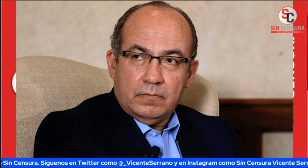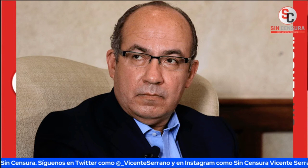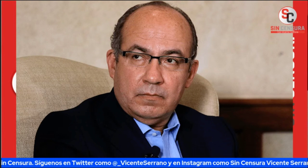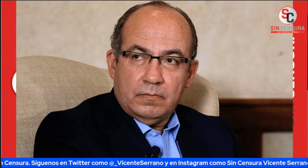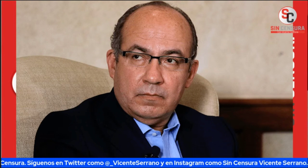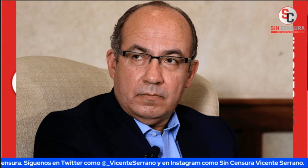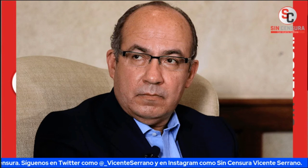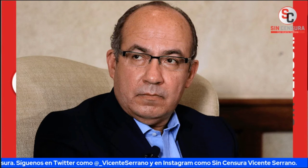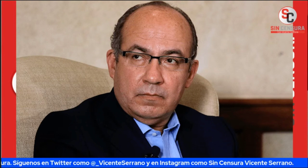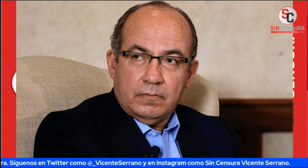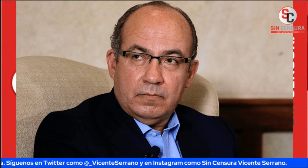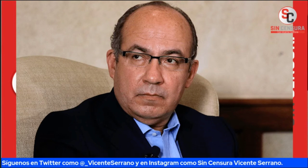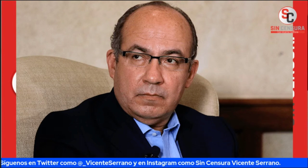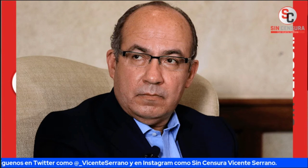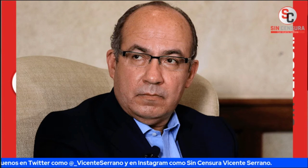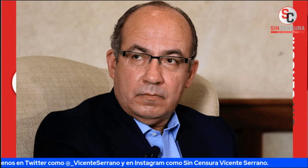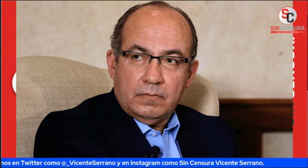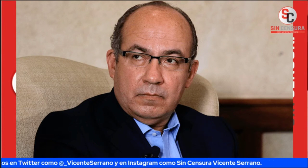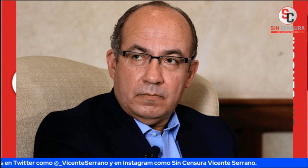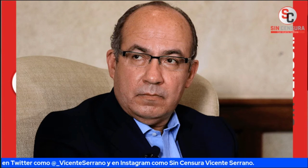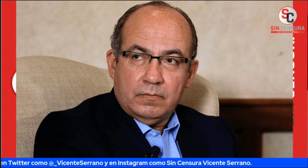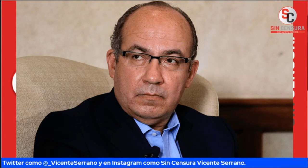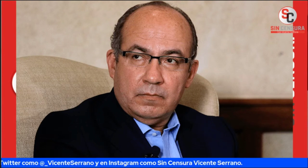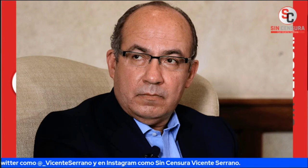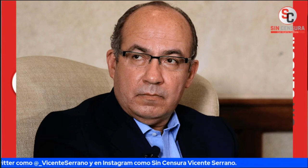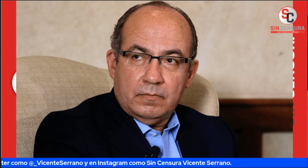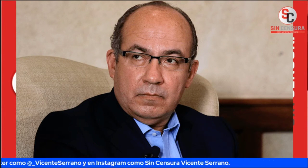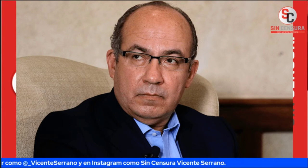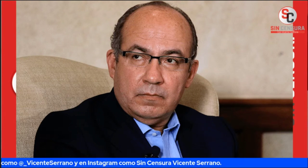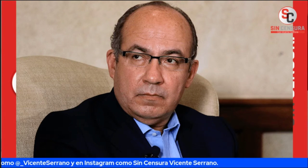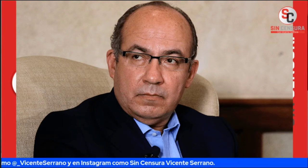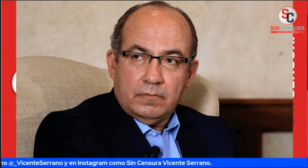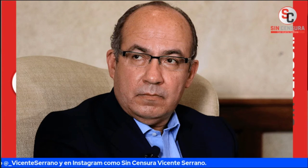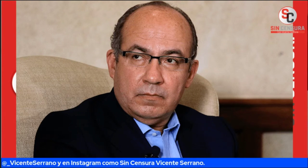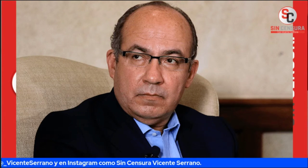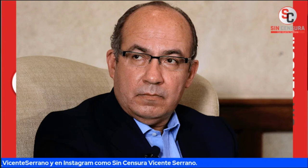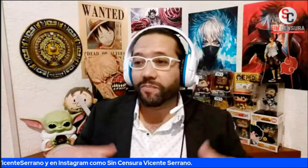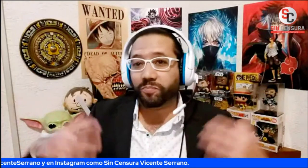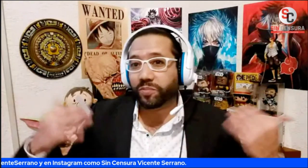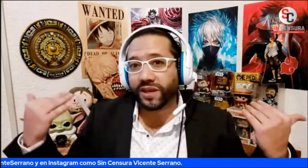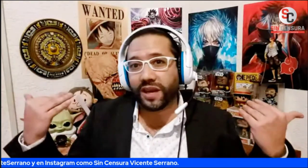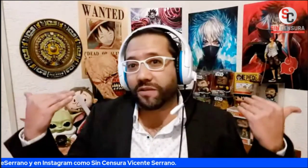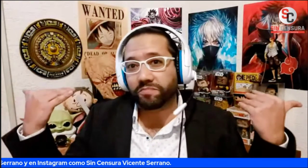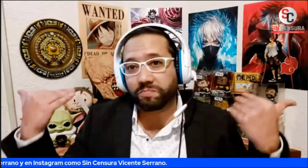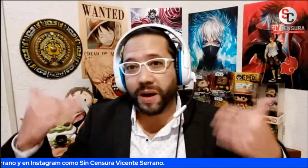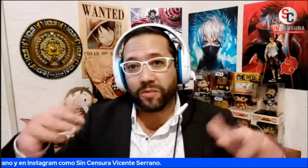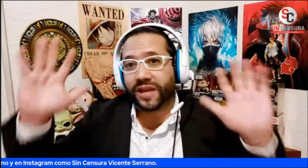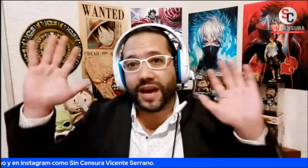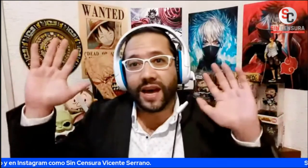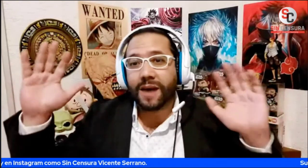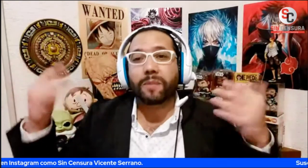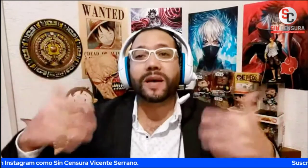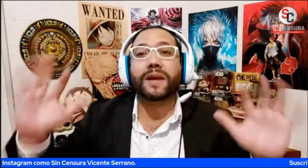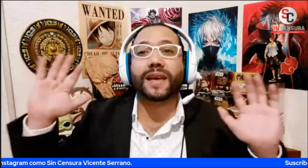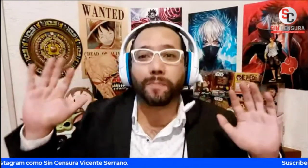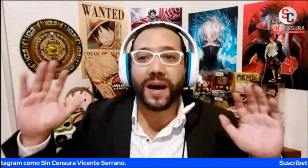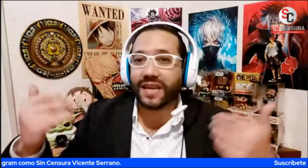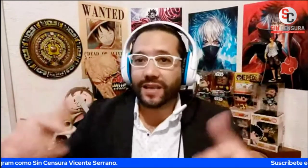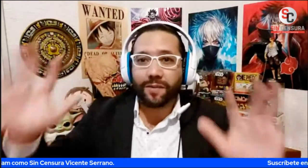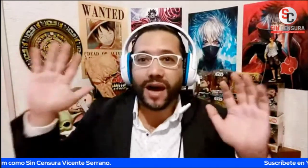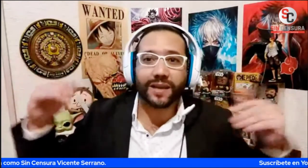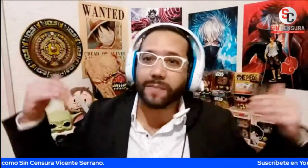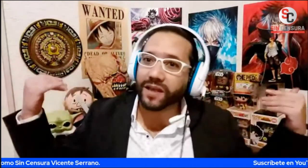vinieron violadores, se vinieron asesinos, se vinieron personajes oscuros, porque pues dijeron, vamos a ver